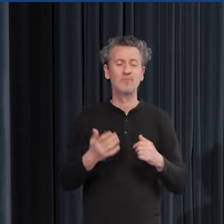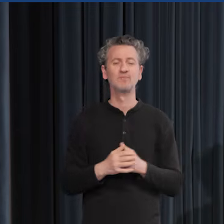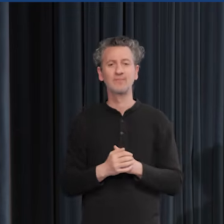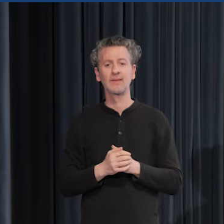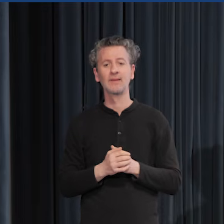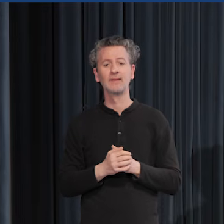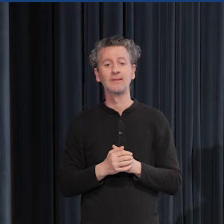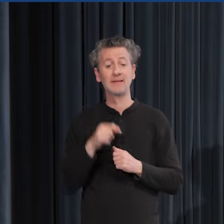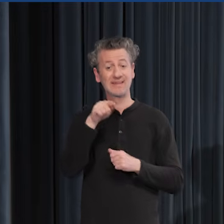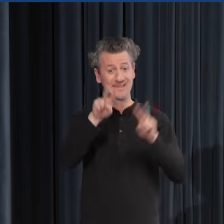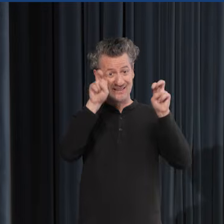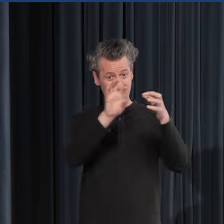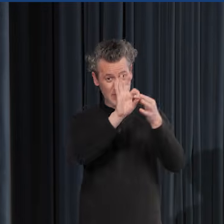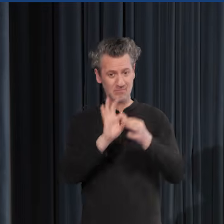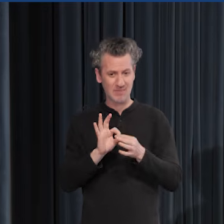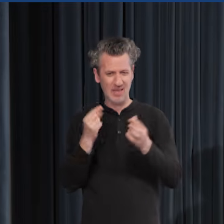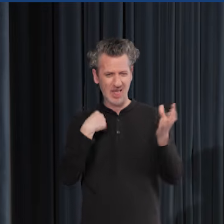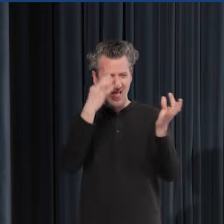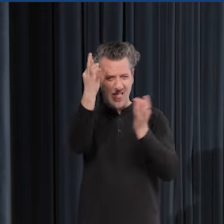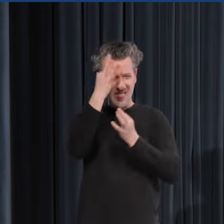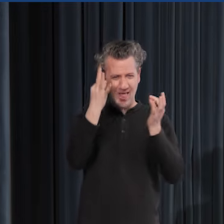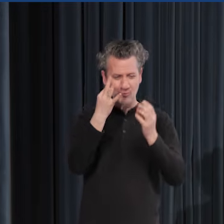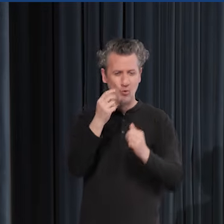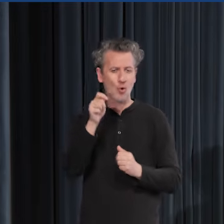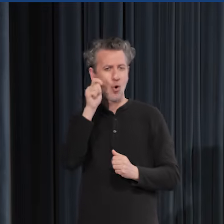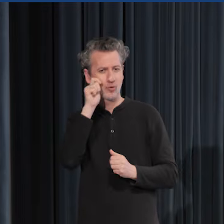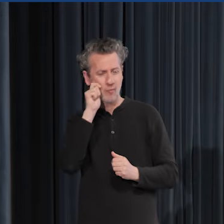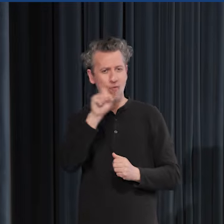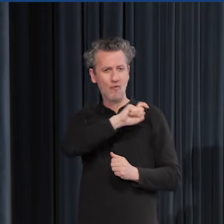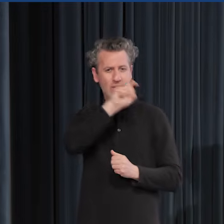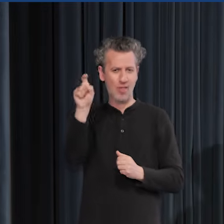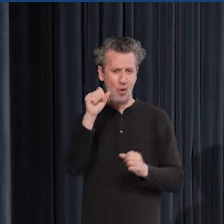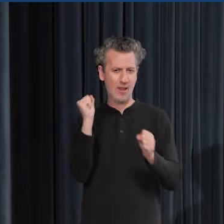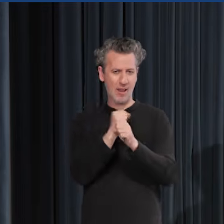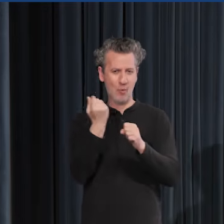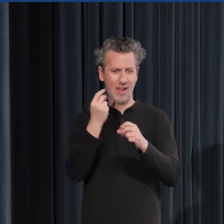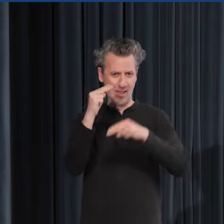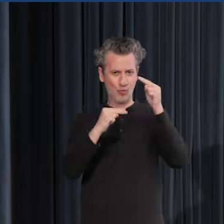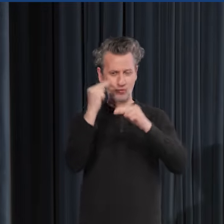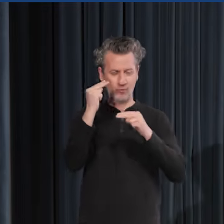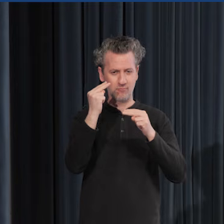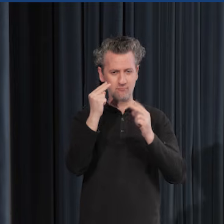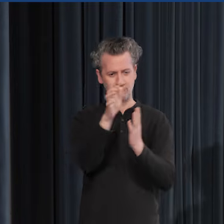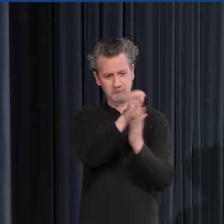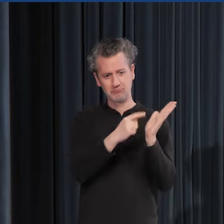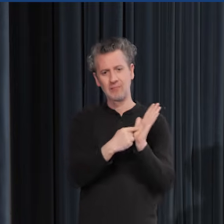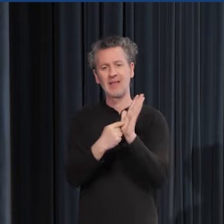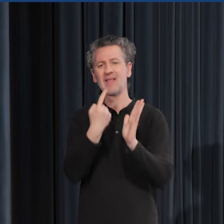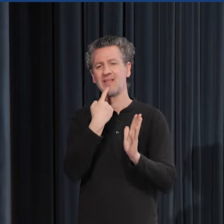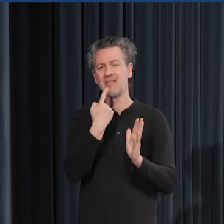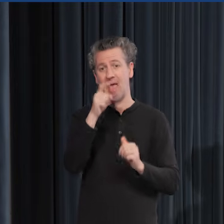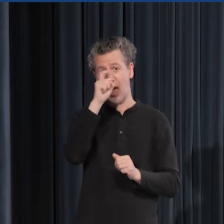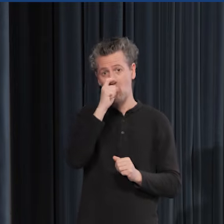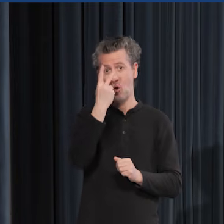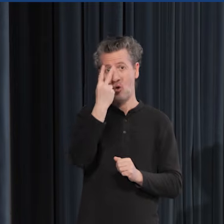Yo traigo al respecto unos datos del Observatorio de la Fundación Laboral de la Construcción que dicen que en